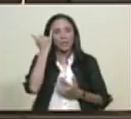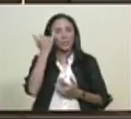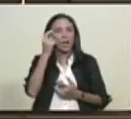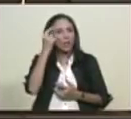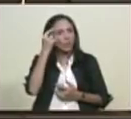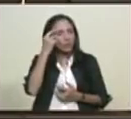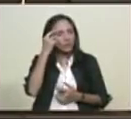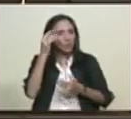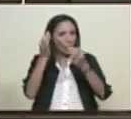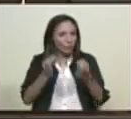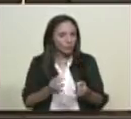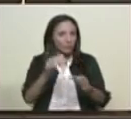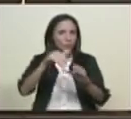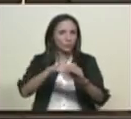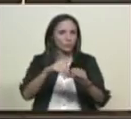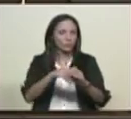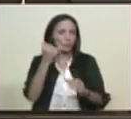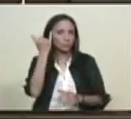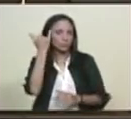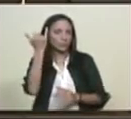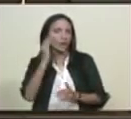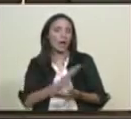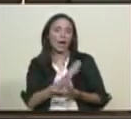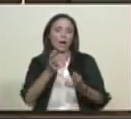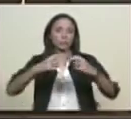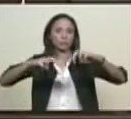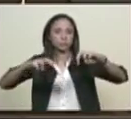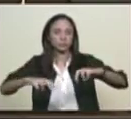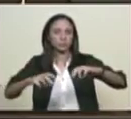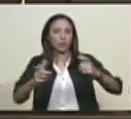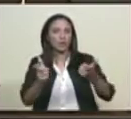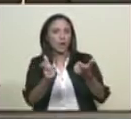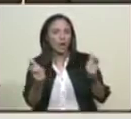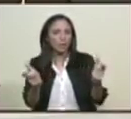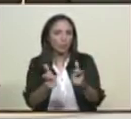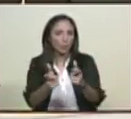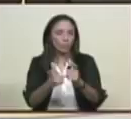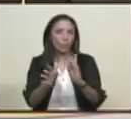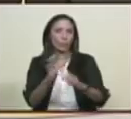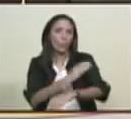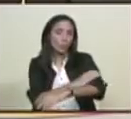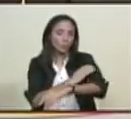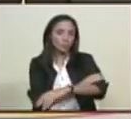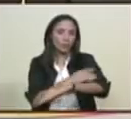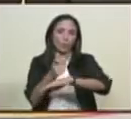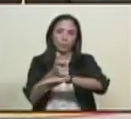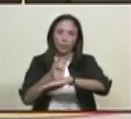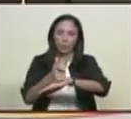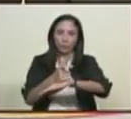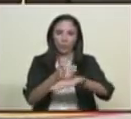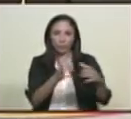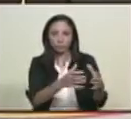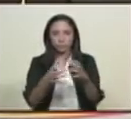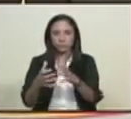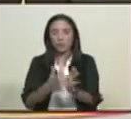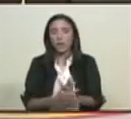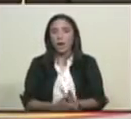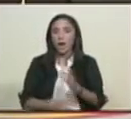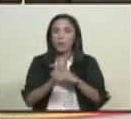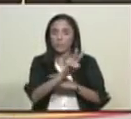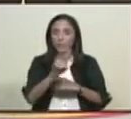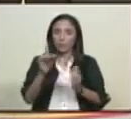ustedes, en consenso con la oposición venezolana. El 22 de abril fue la